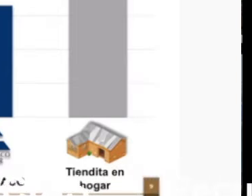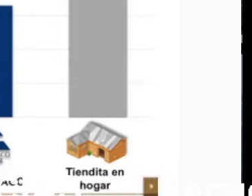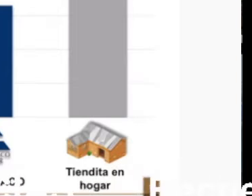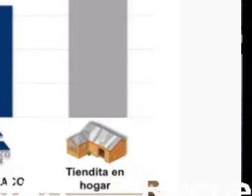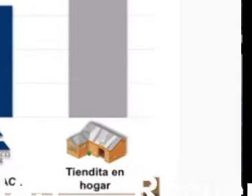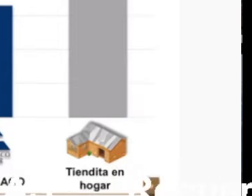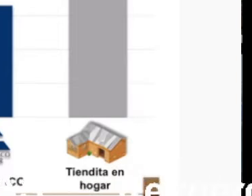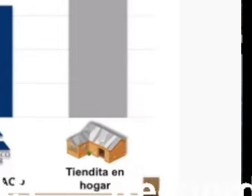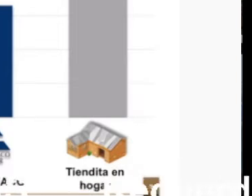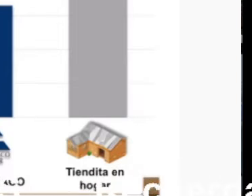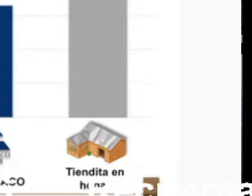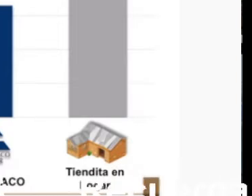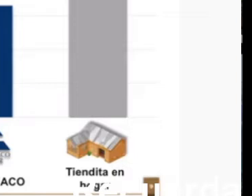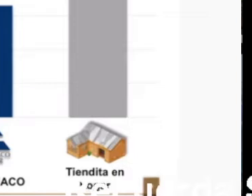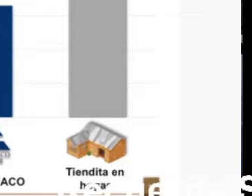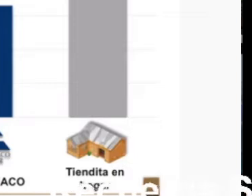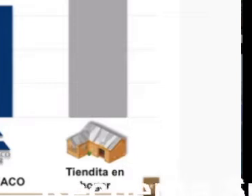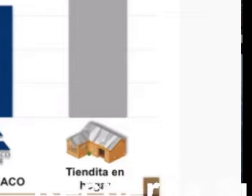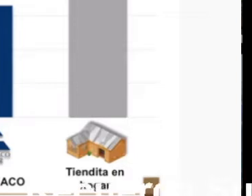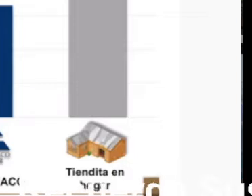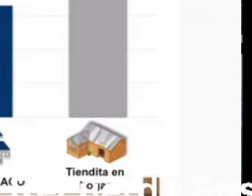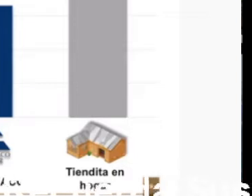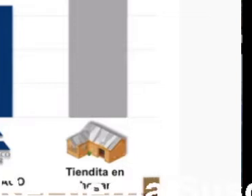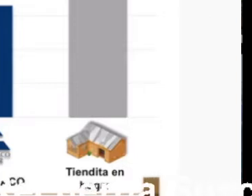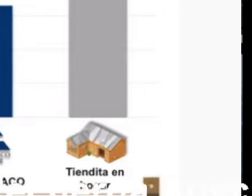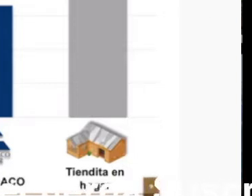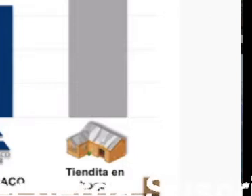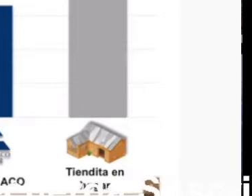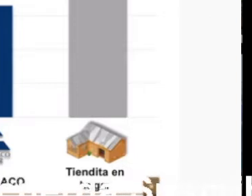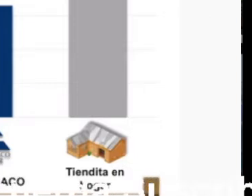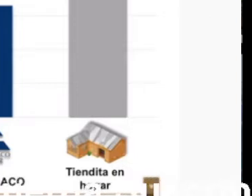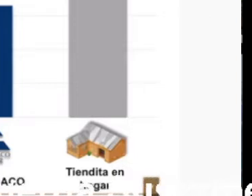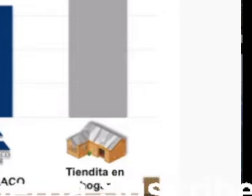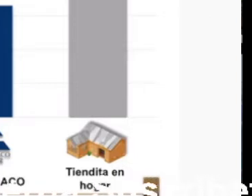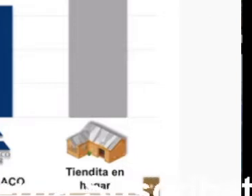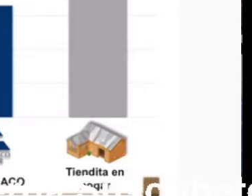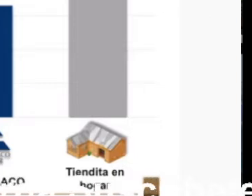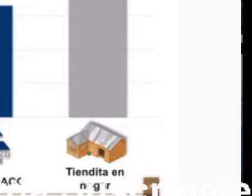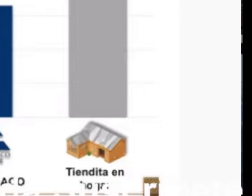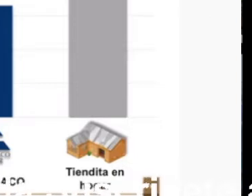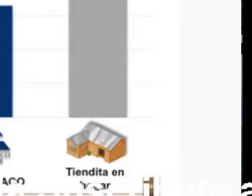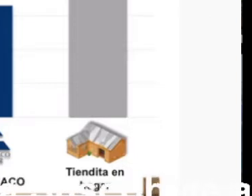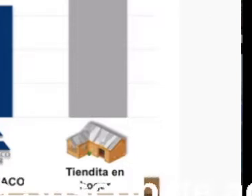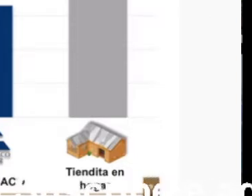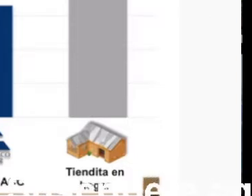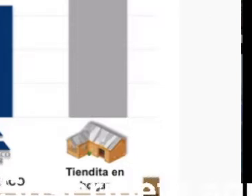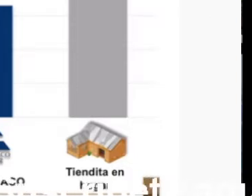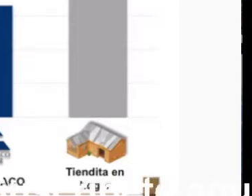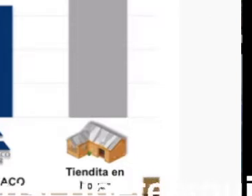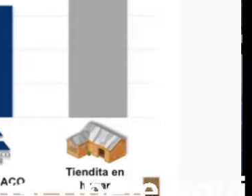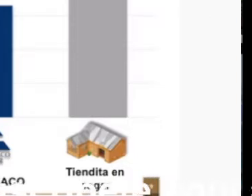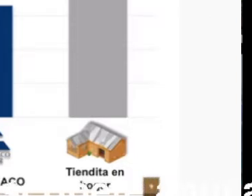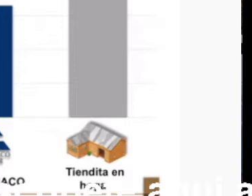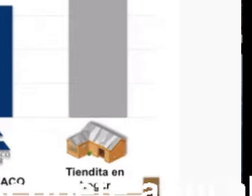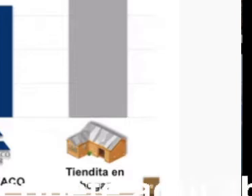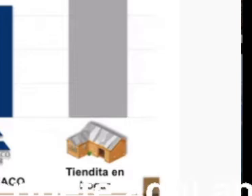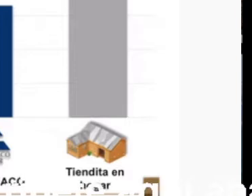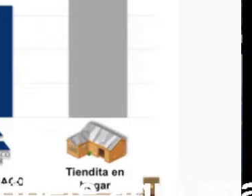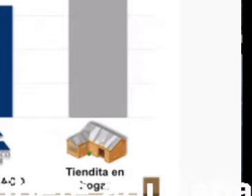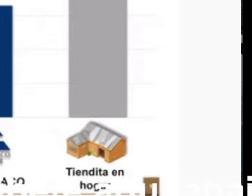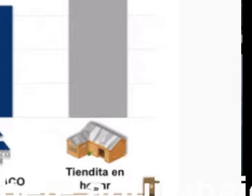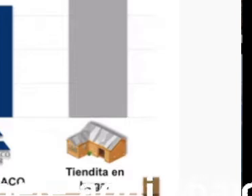día de ayer en estos vídeos y en esta campaña si hay recibos del oxxo por cf